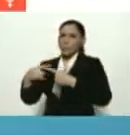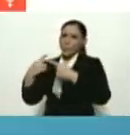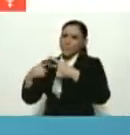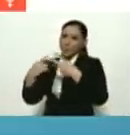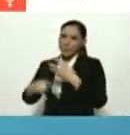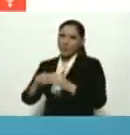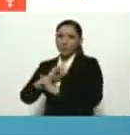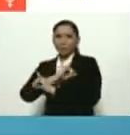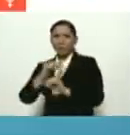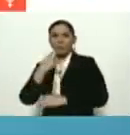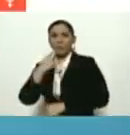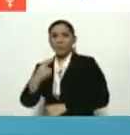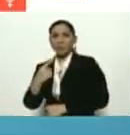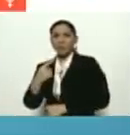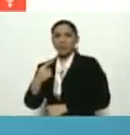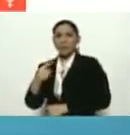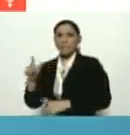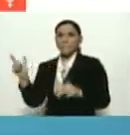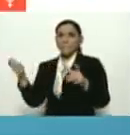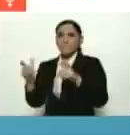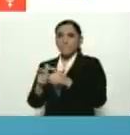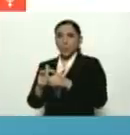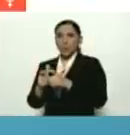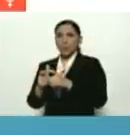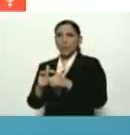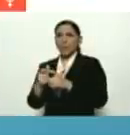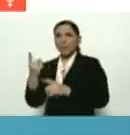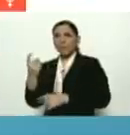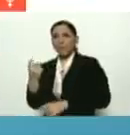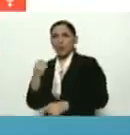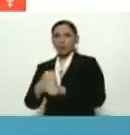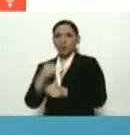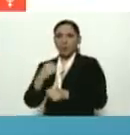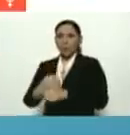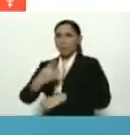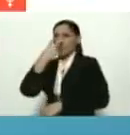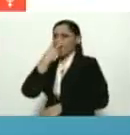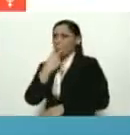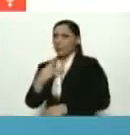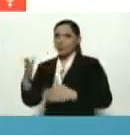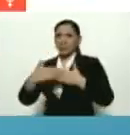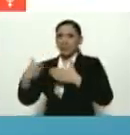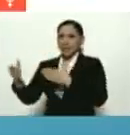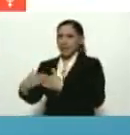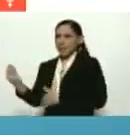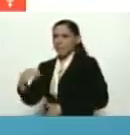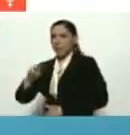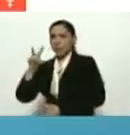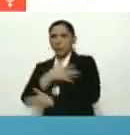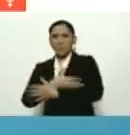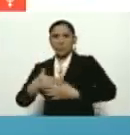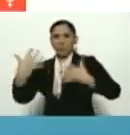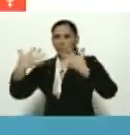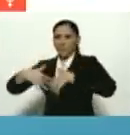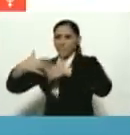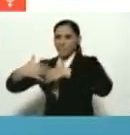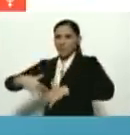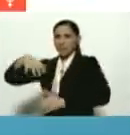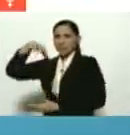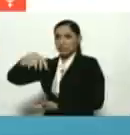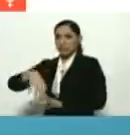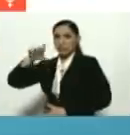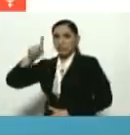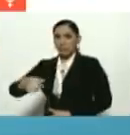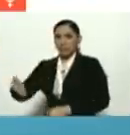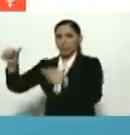ya decía, el menor crecimiento, mayor desempleo, pobreza, el cierre de más de 2 millones de empresas en la región, la